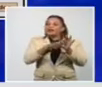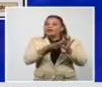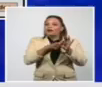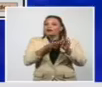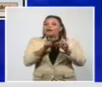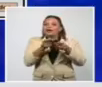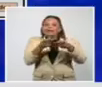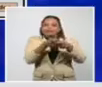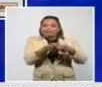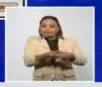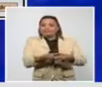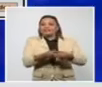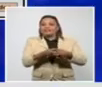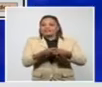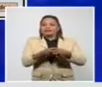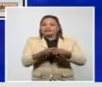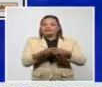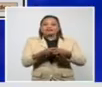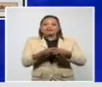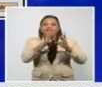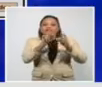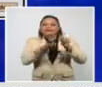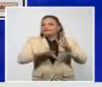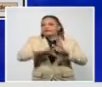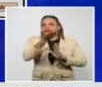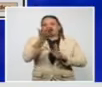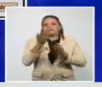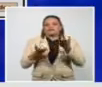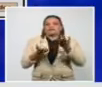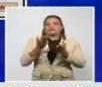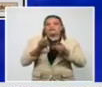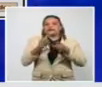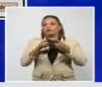elevada. Guantánamo se mantiene en el primer lugar,